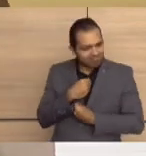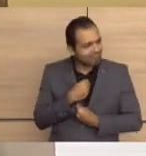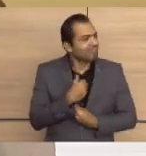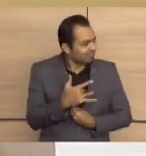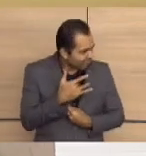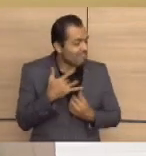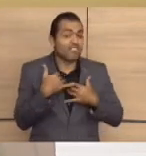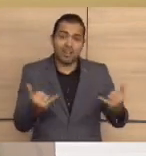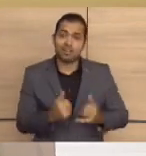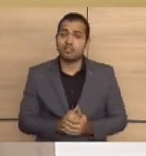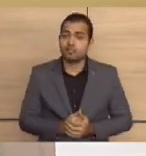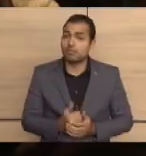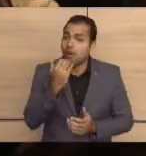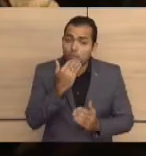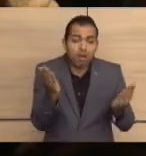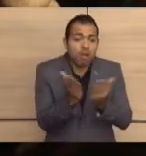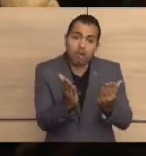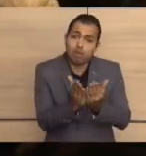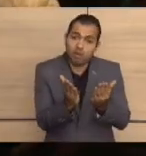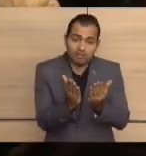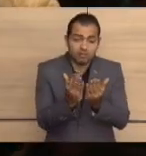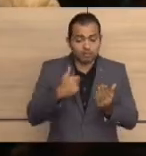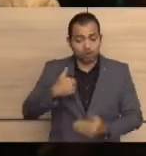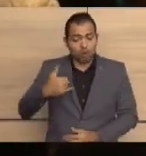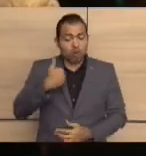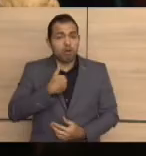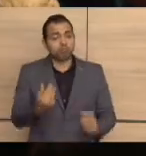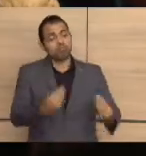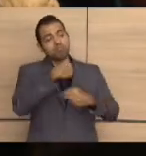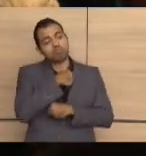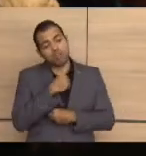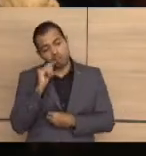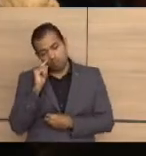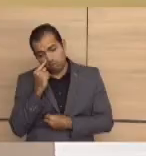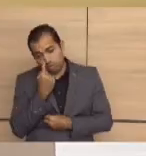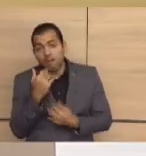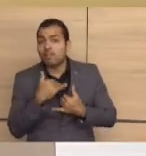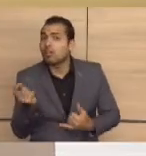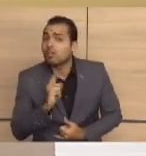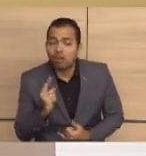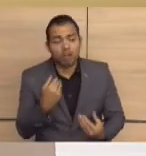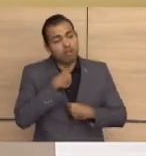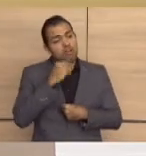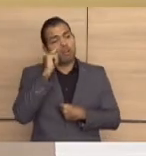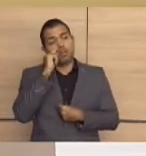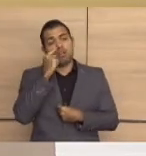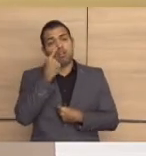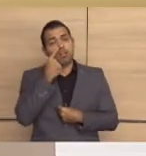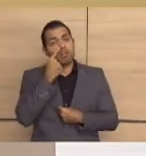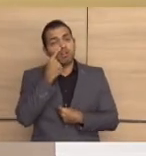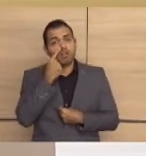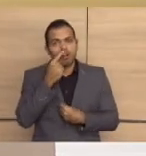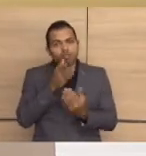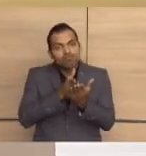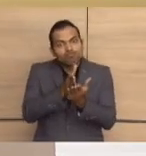haga feliz a los niños y a los jóvenes, pues está desviando su camino. Entonces, yo creo que